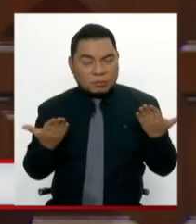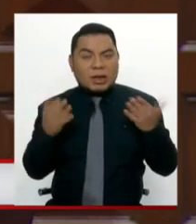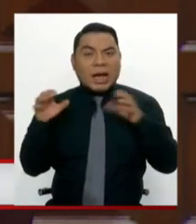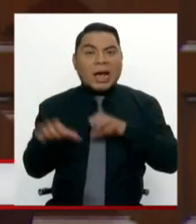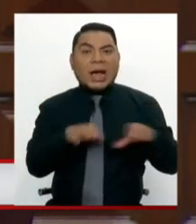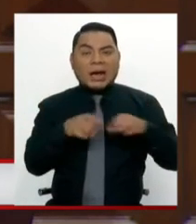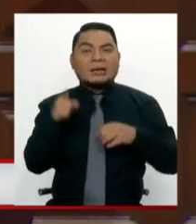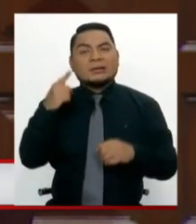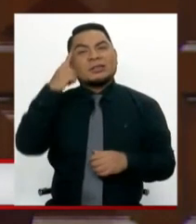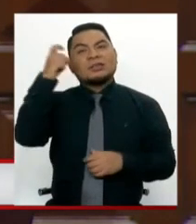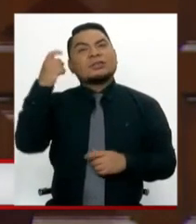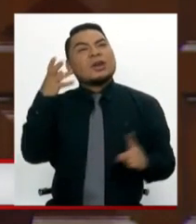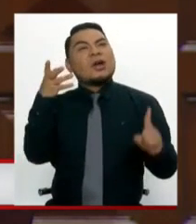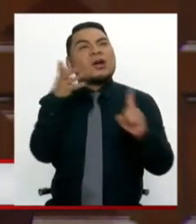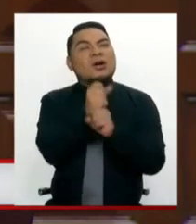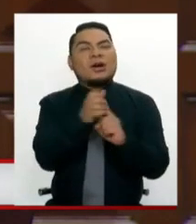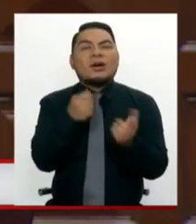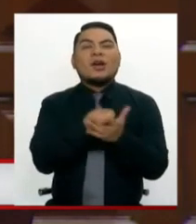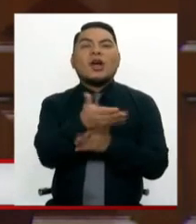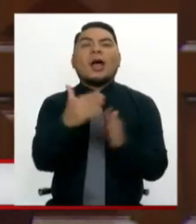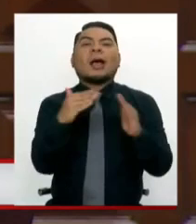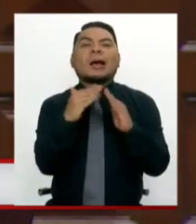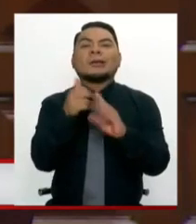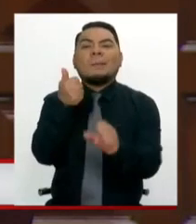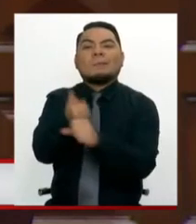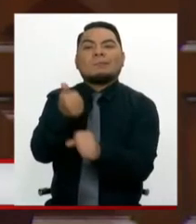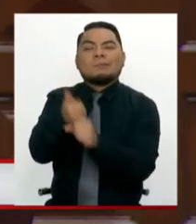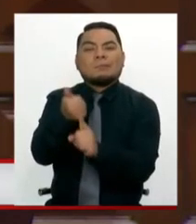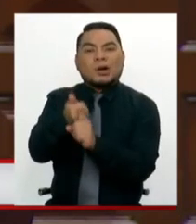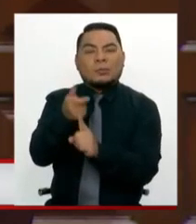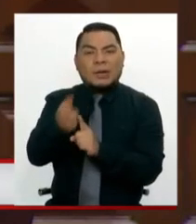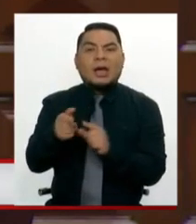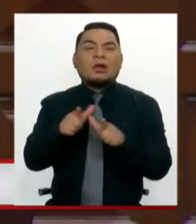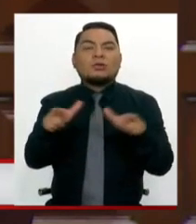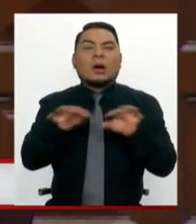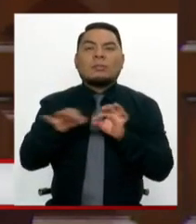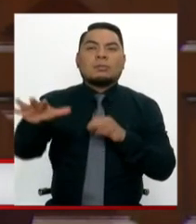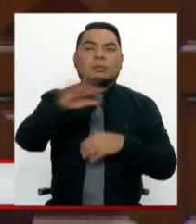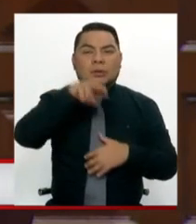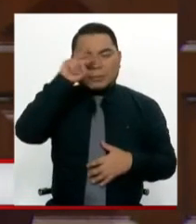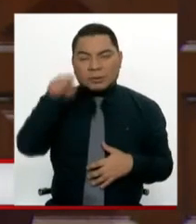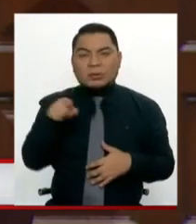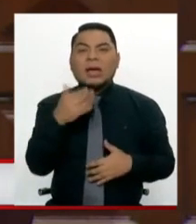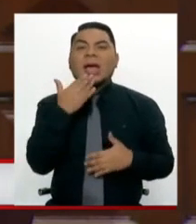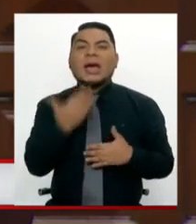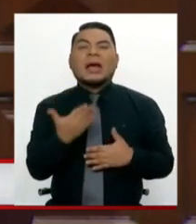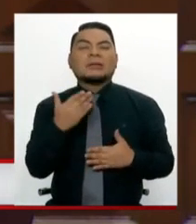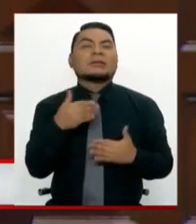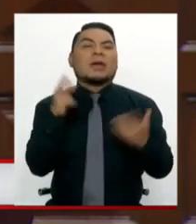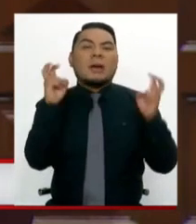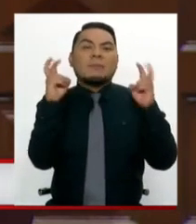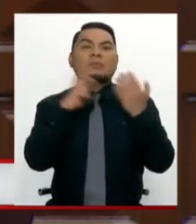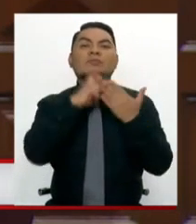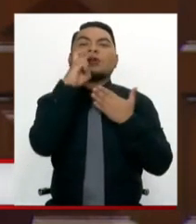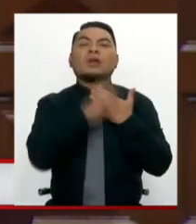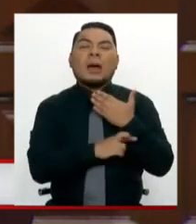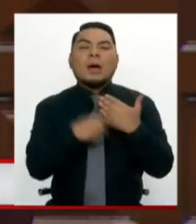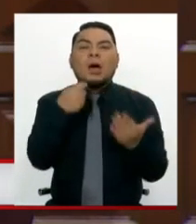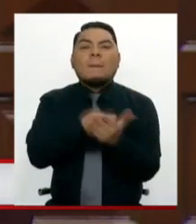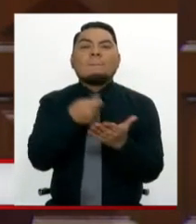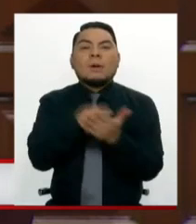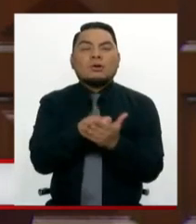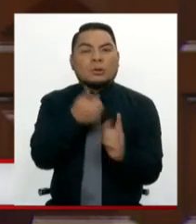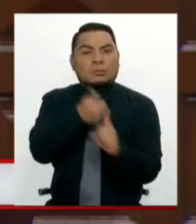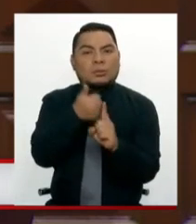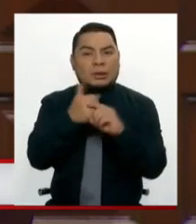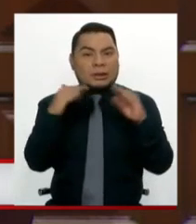cumplir el sueño de la casa propia en las zonas urbanas del país. Gracias al bono Techo Propio y al crédito Mi